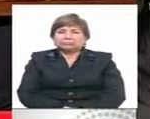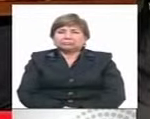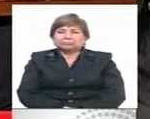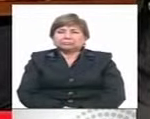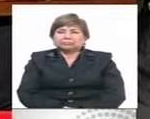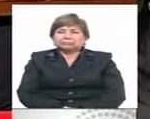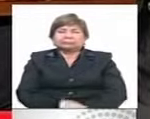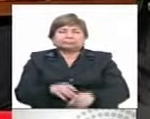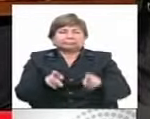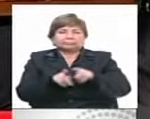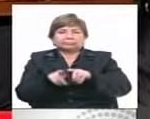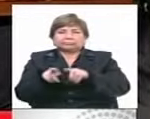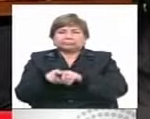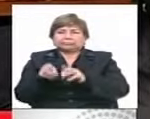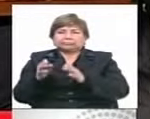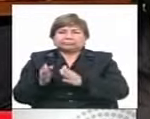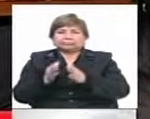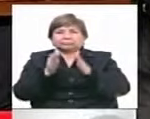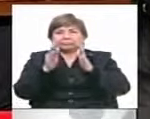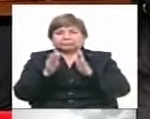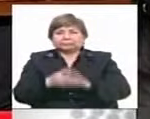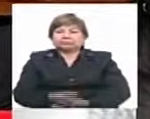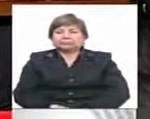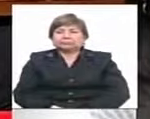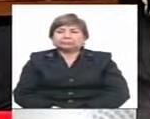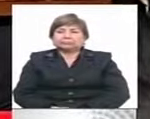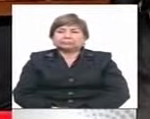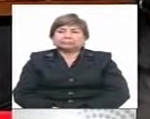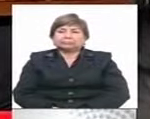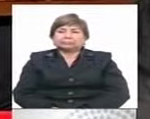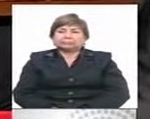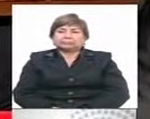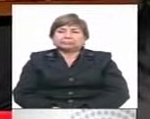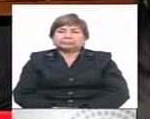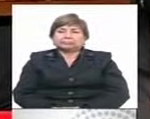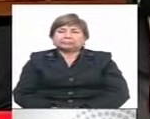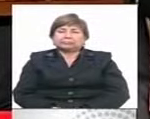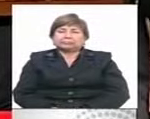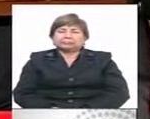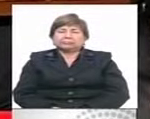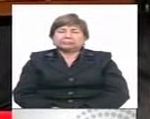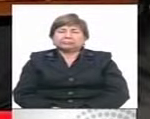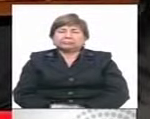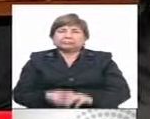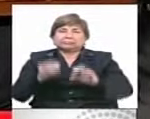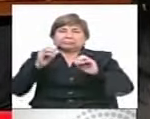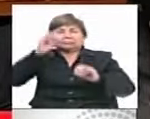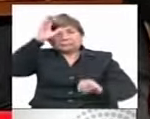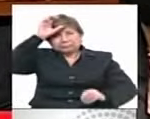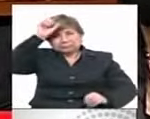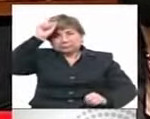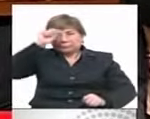De la misma manera, cuando hemos nombrado